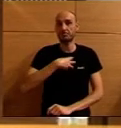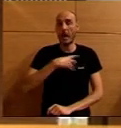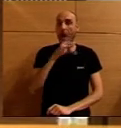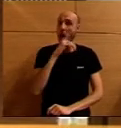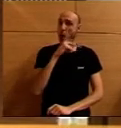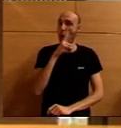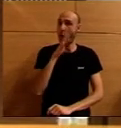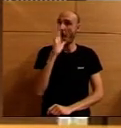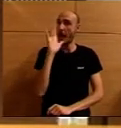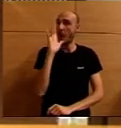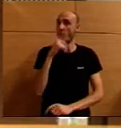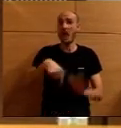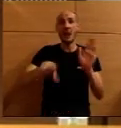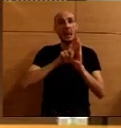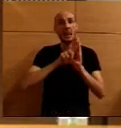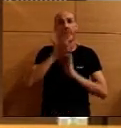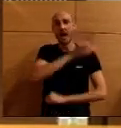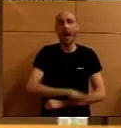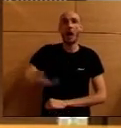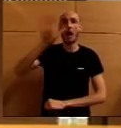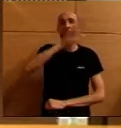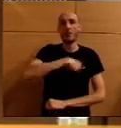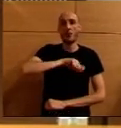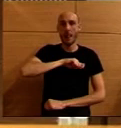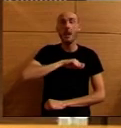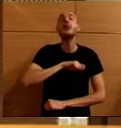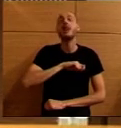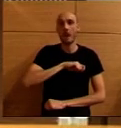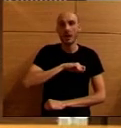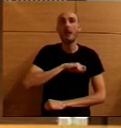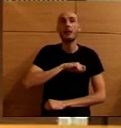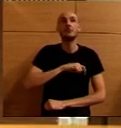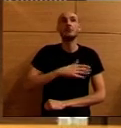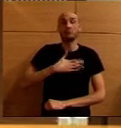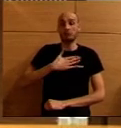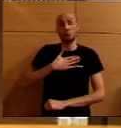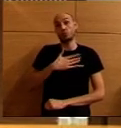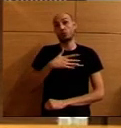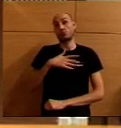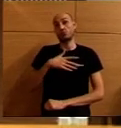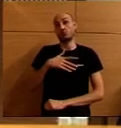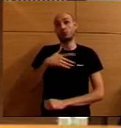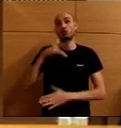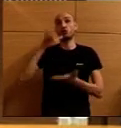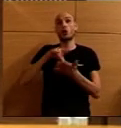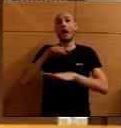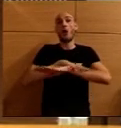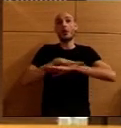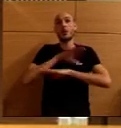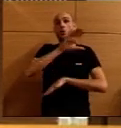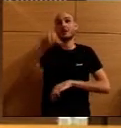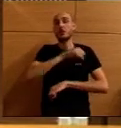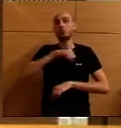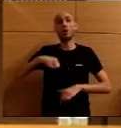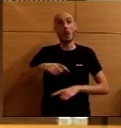vienen con una ley nacional donde ya anunciamos en aquellas comunidades autónomas donde estemos gobernando las competencias que